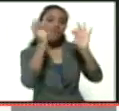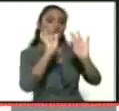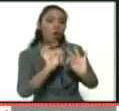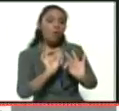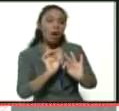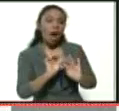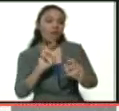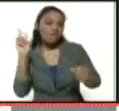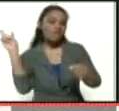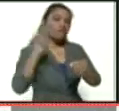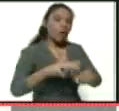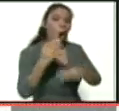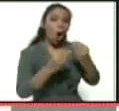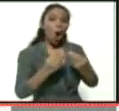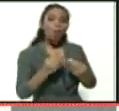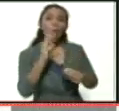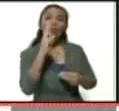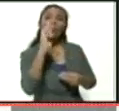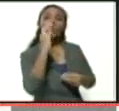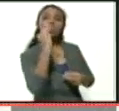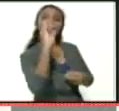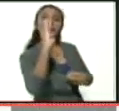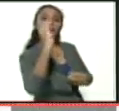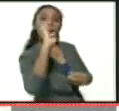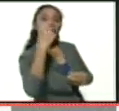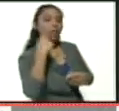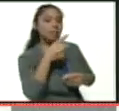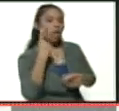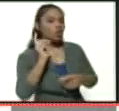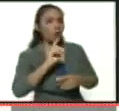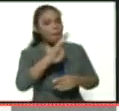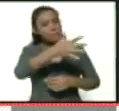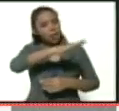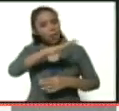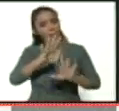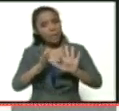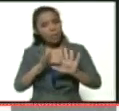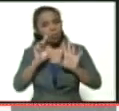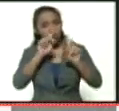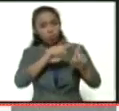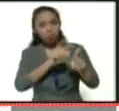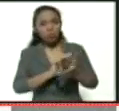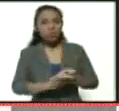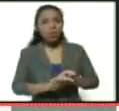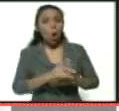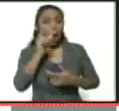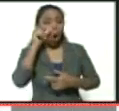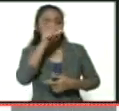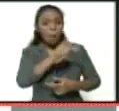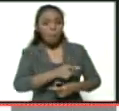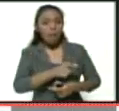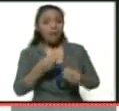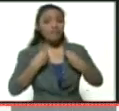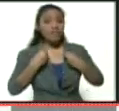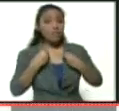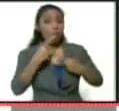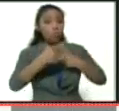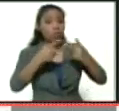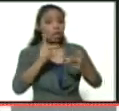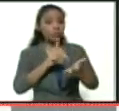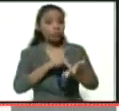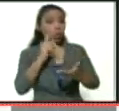Uribe, es alguien que sabe de política, es más o menos parecido esto. Claudio Fermín ha vivido la política, llega